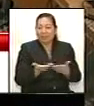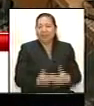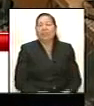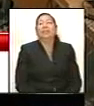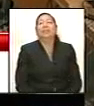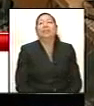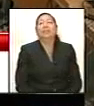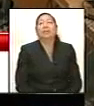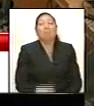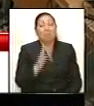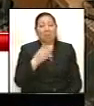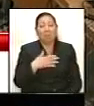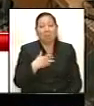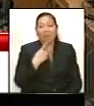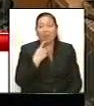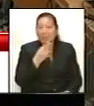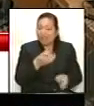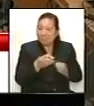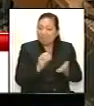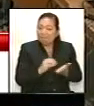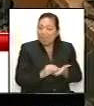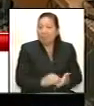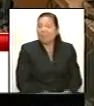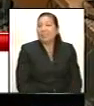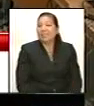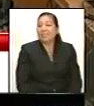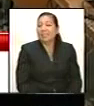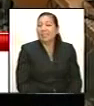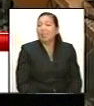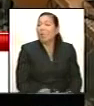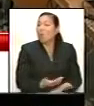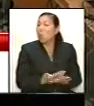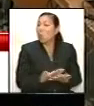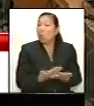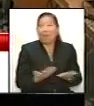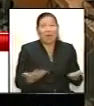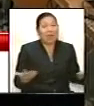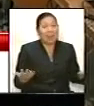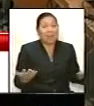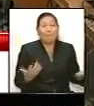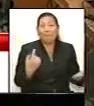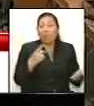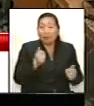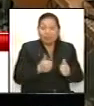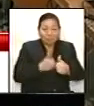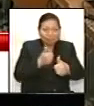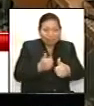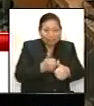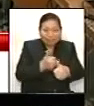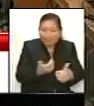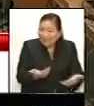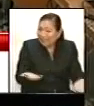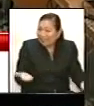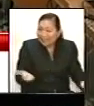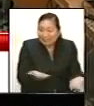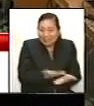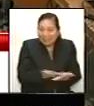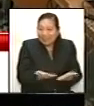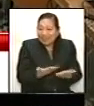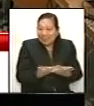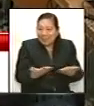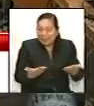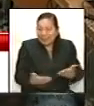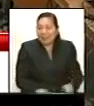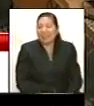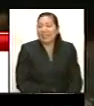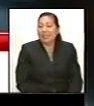y de la policía lo puede entender un poquito más. En la medida de que no hay instrumentos para la persecución del delito en la